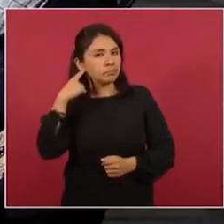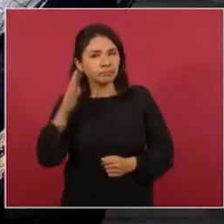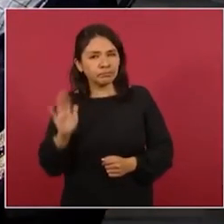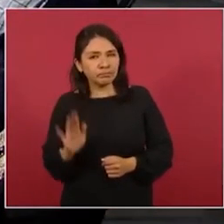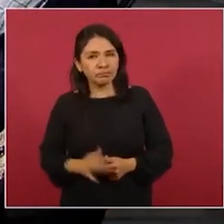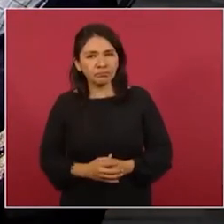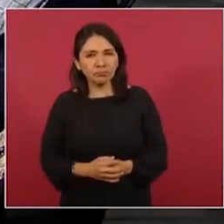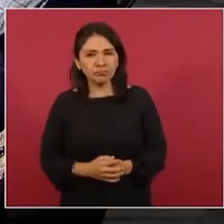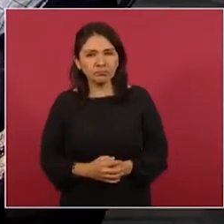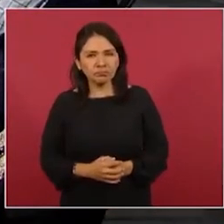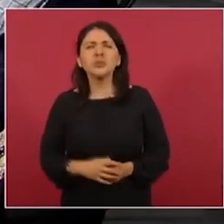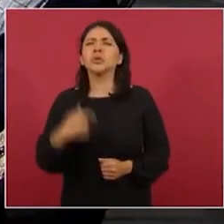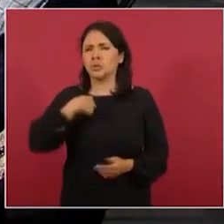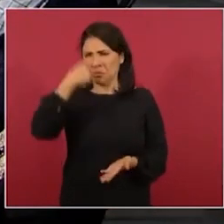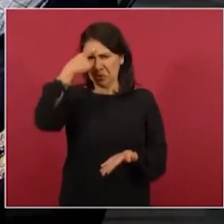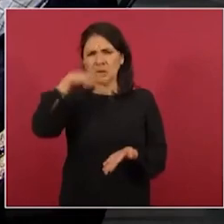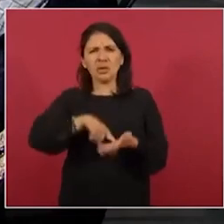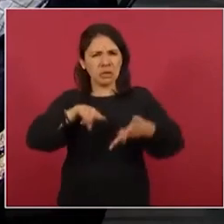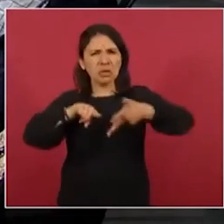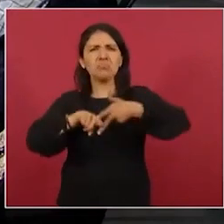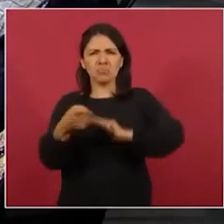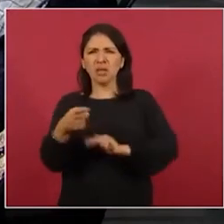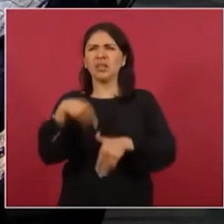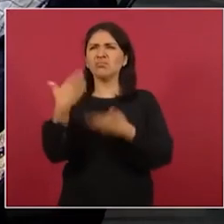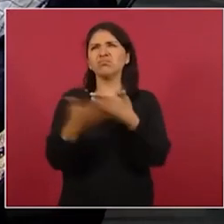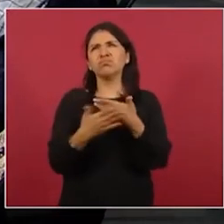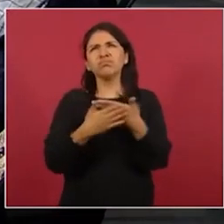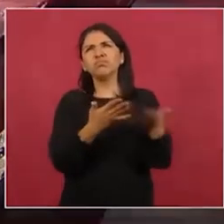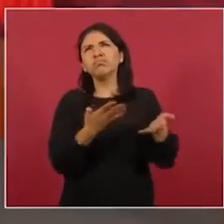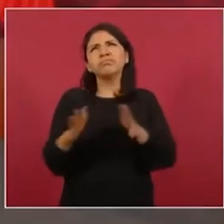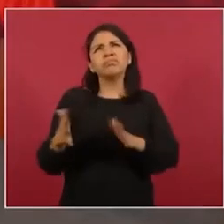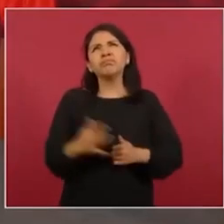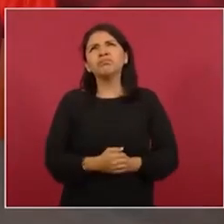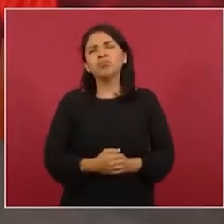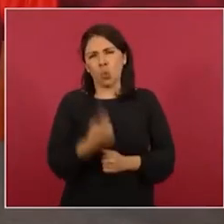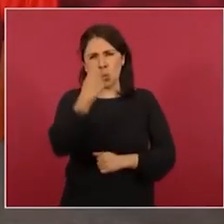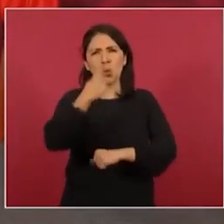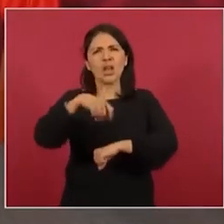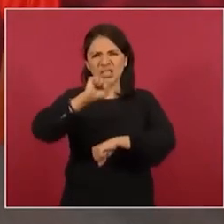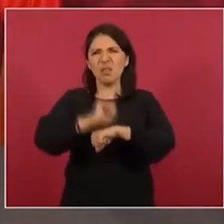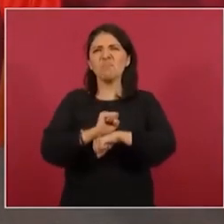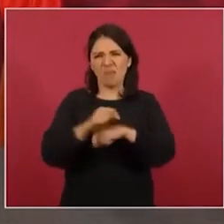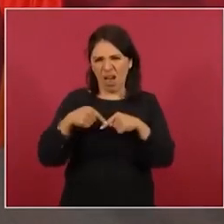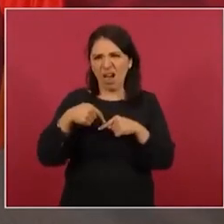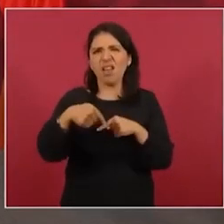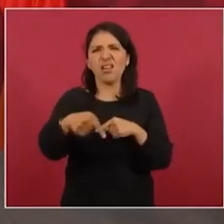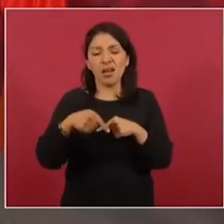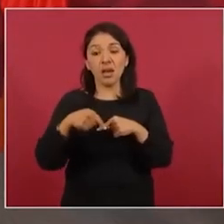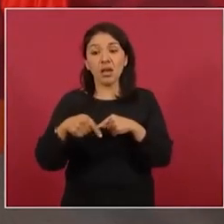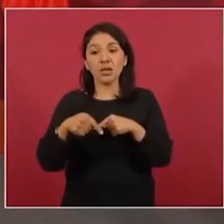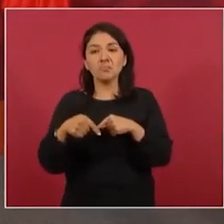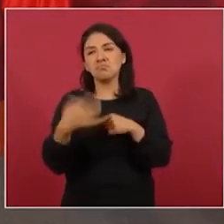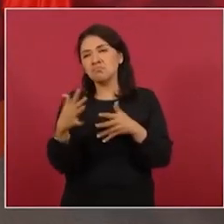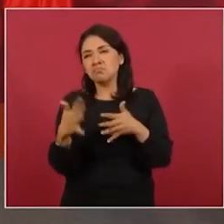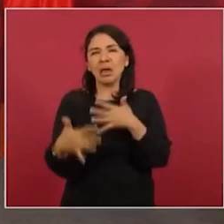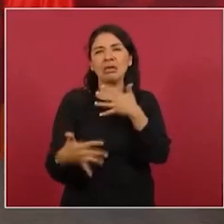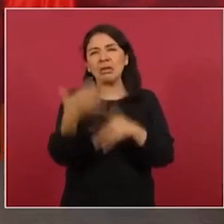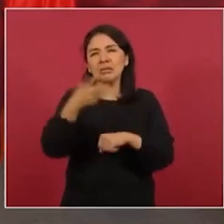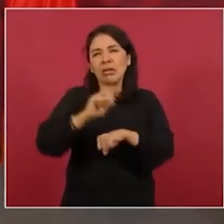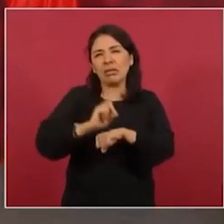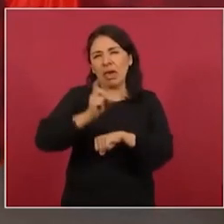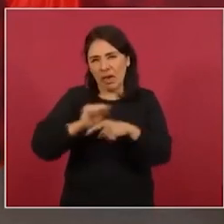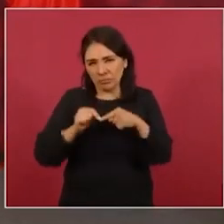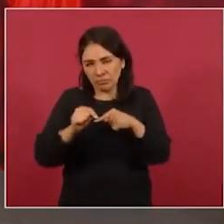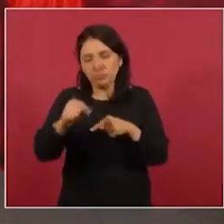Yo pienso que vamos a empezar ya dentro de una semana, 15 días, vamos a